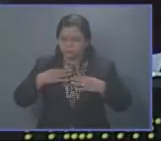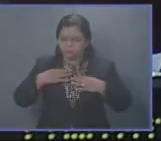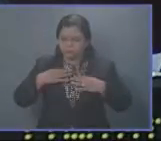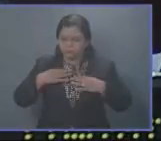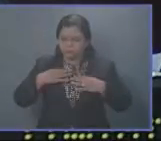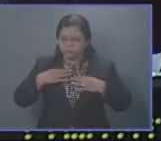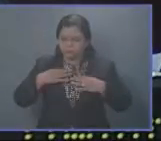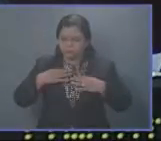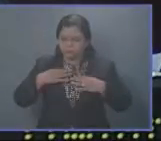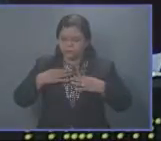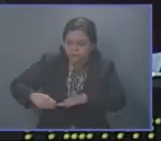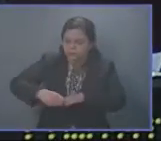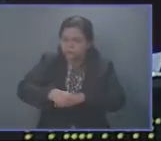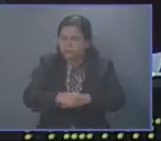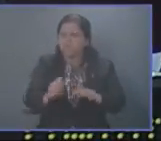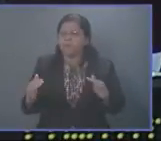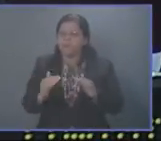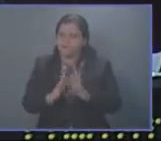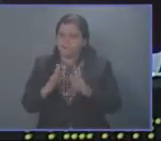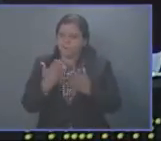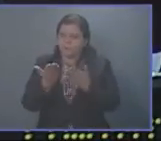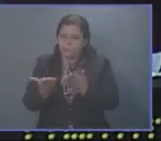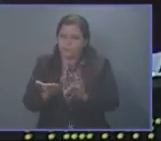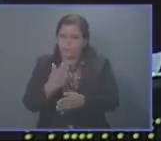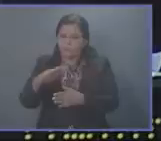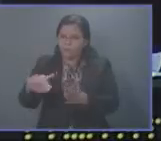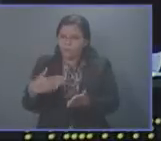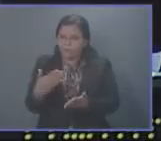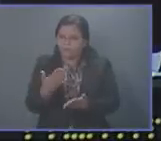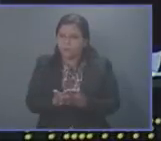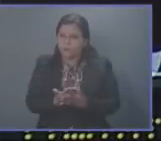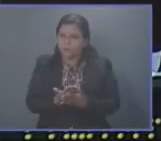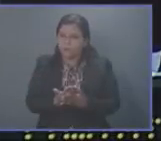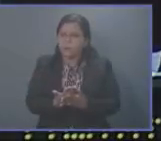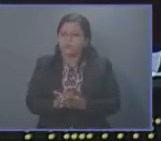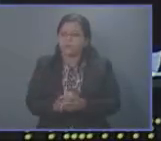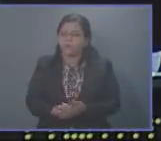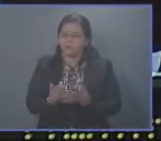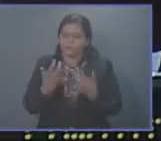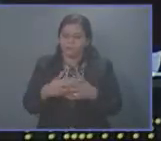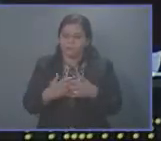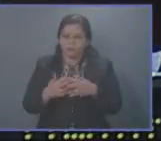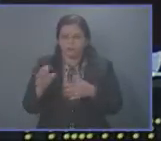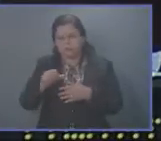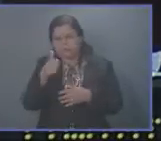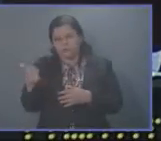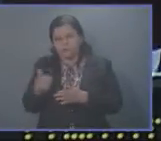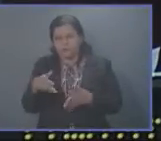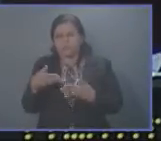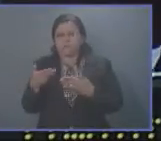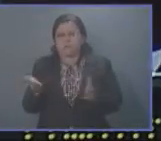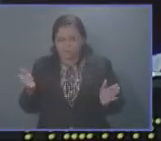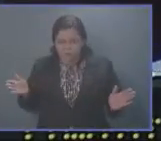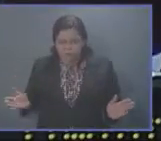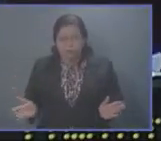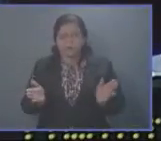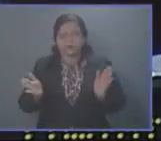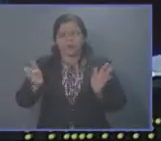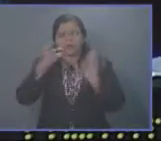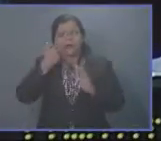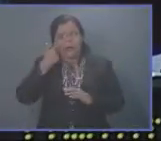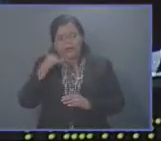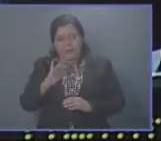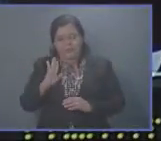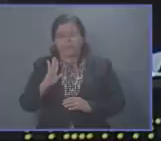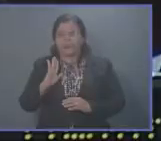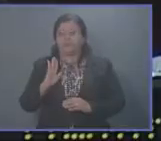directamente, sino que también ha dado fortaleza e estímulo a otras empresas que dan insumos, como por ejemplo